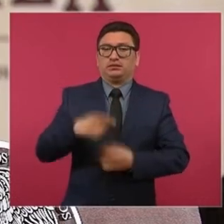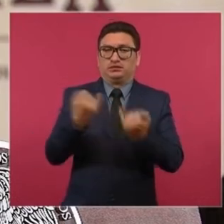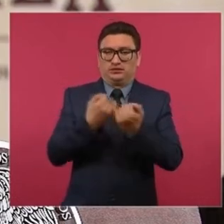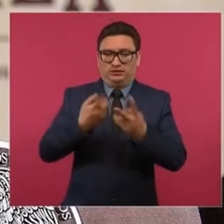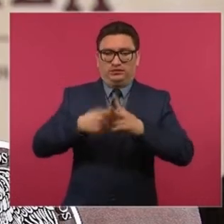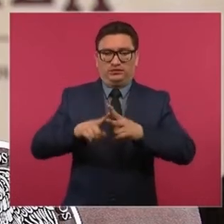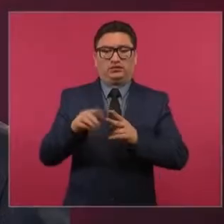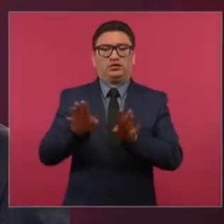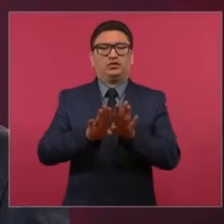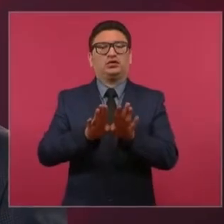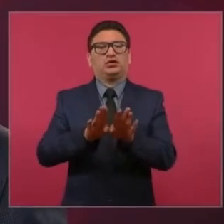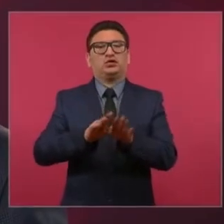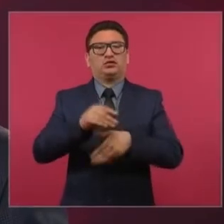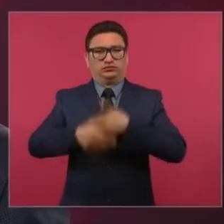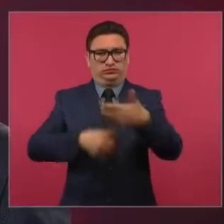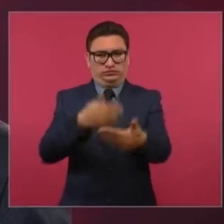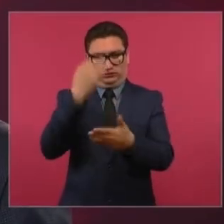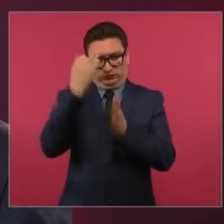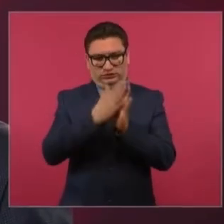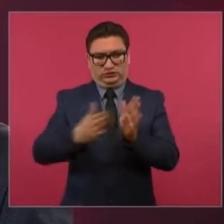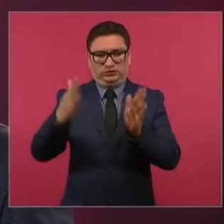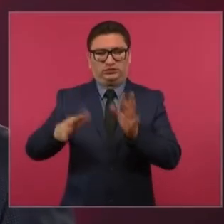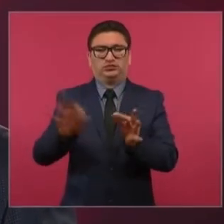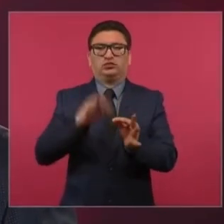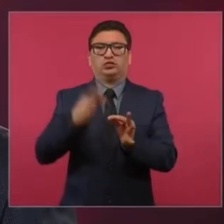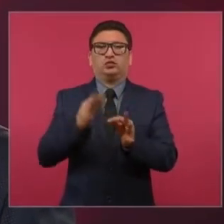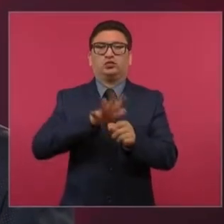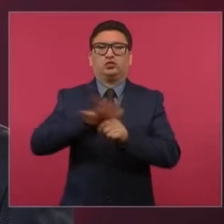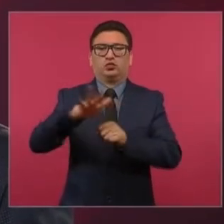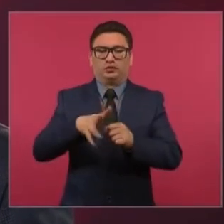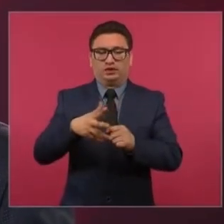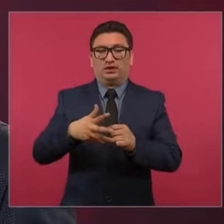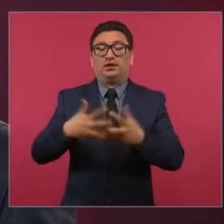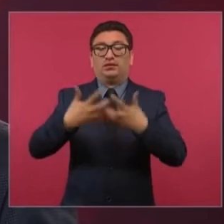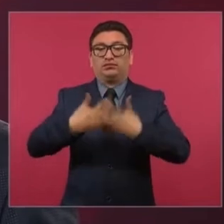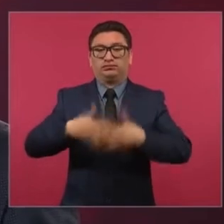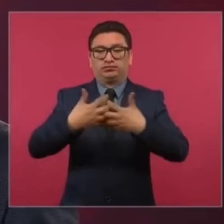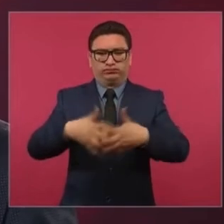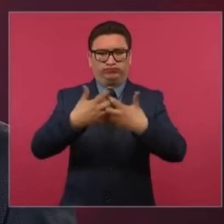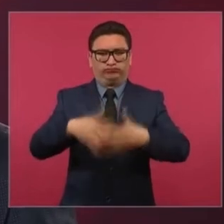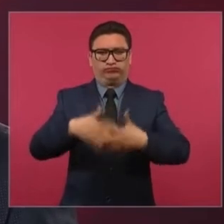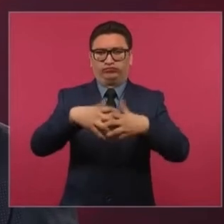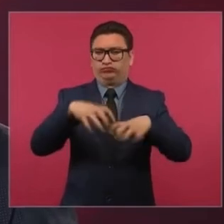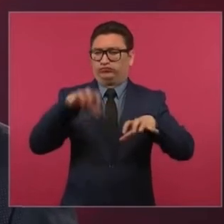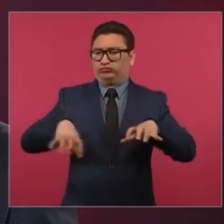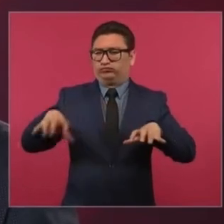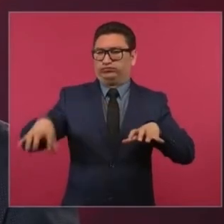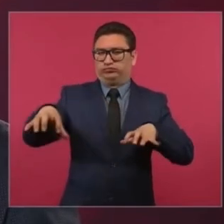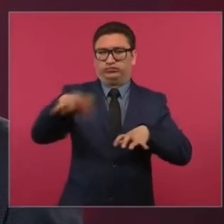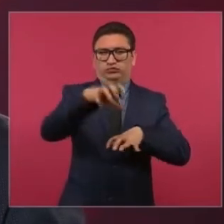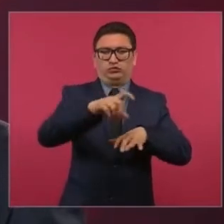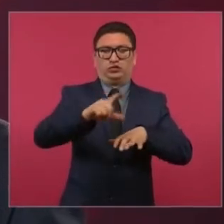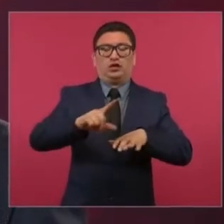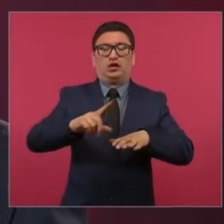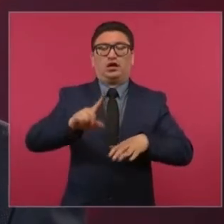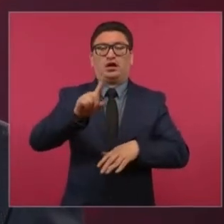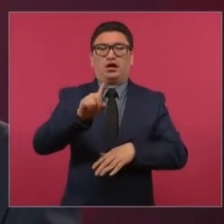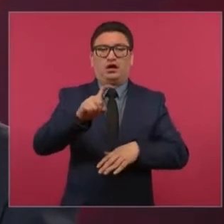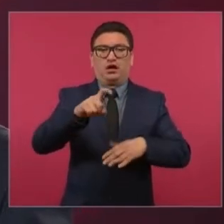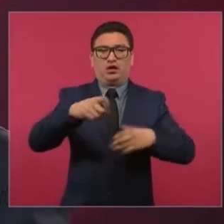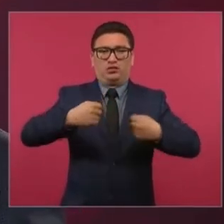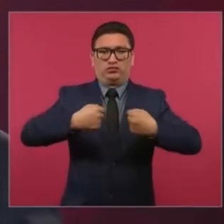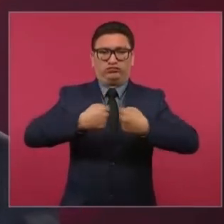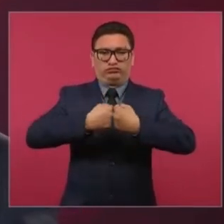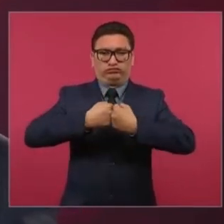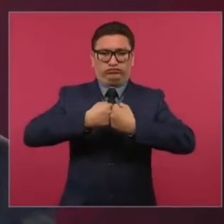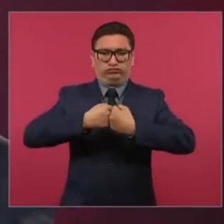por concluirse también en su periodo la renovación de la maquinaria de todas las presas del país. Se